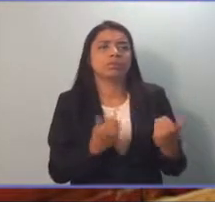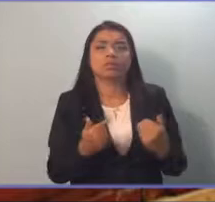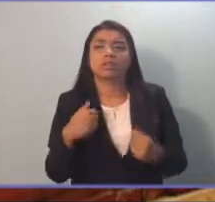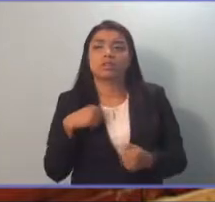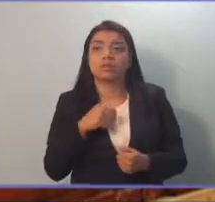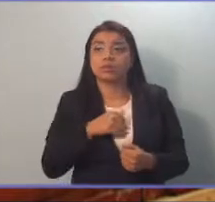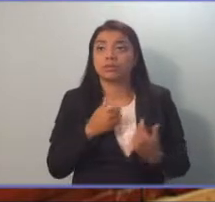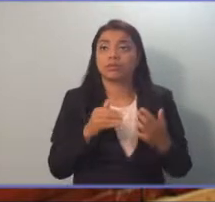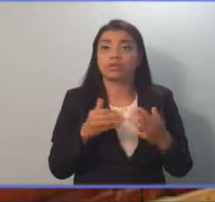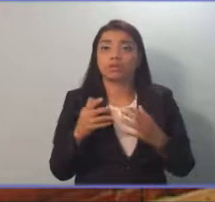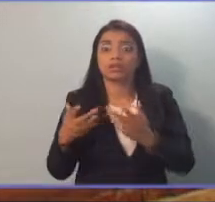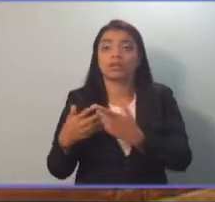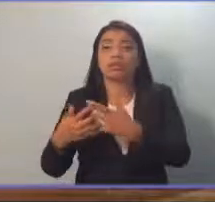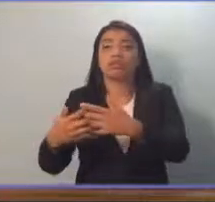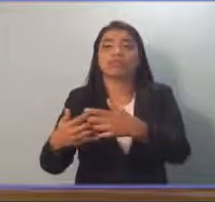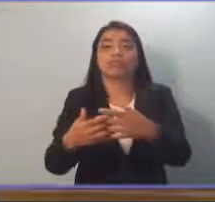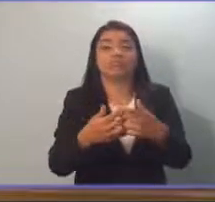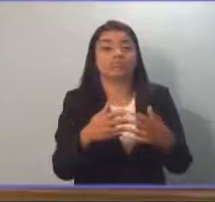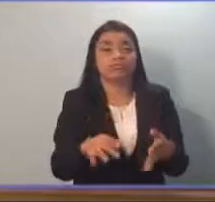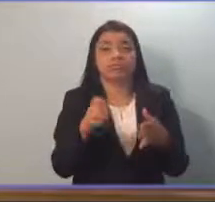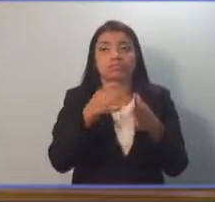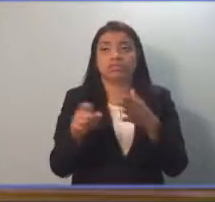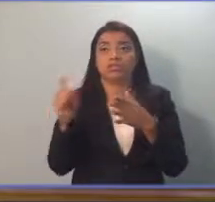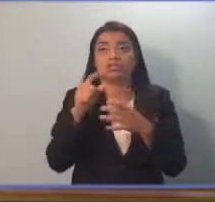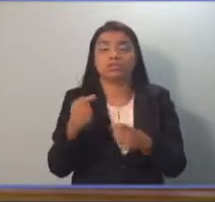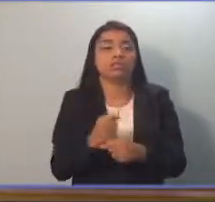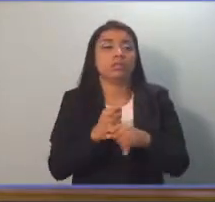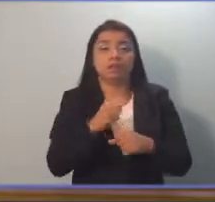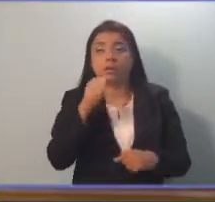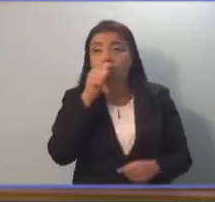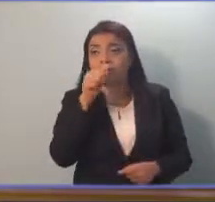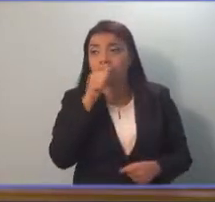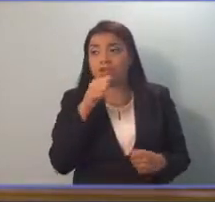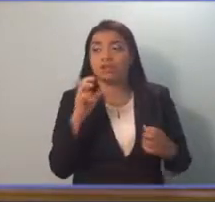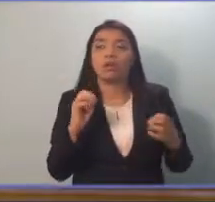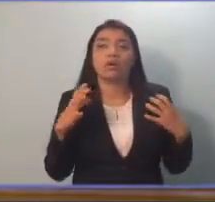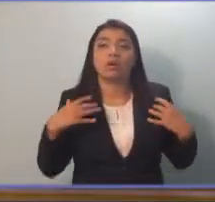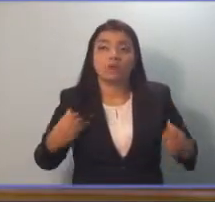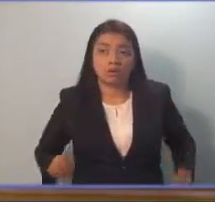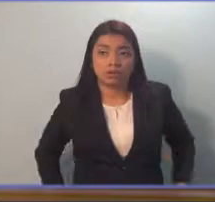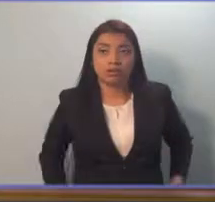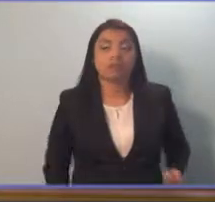de diferentes empresas y entidades de seguridad privada o estatal.